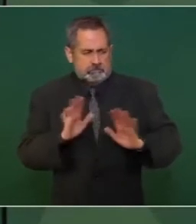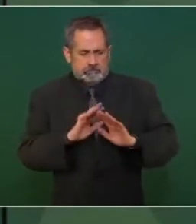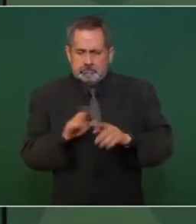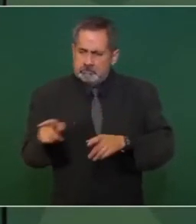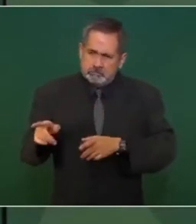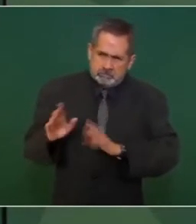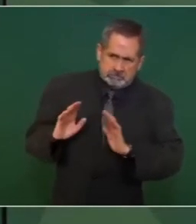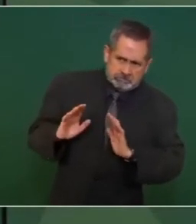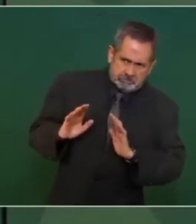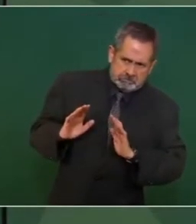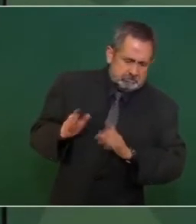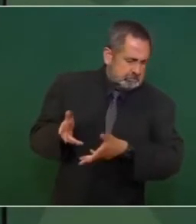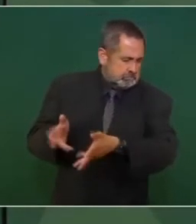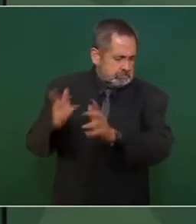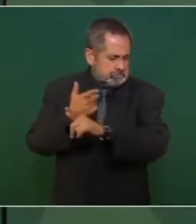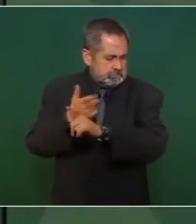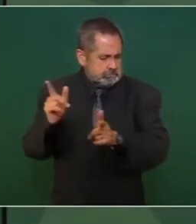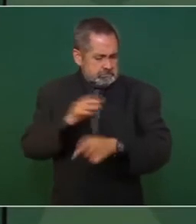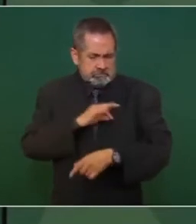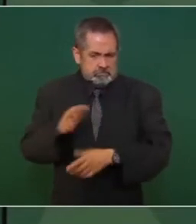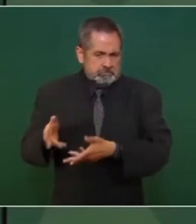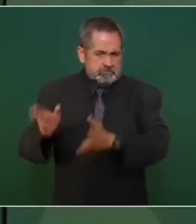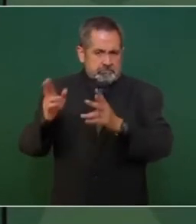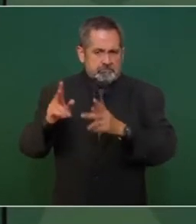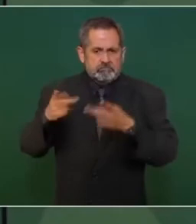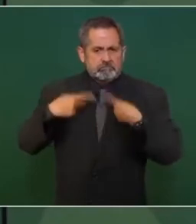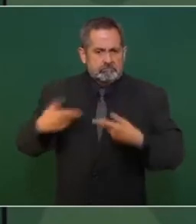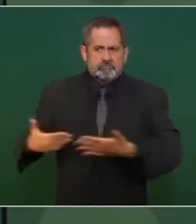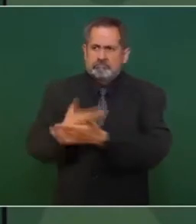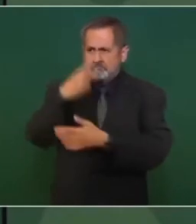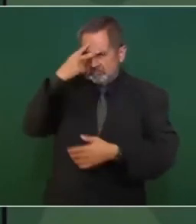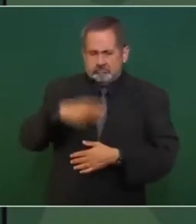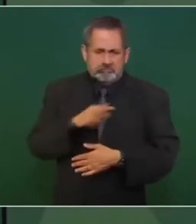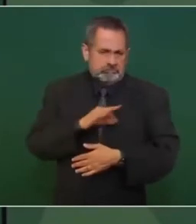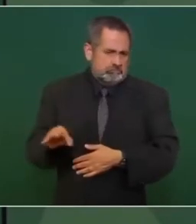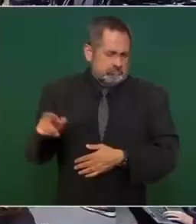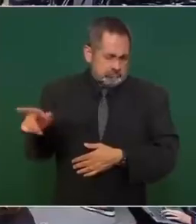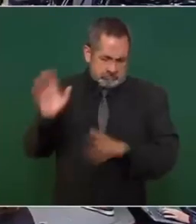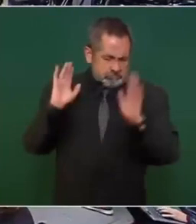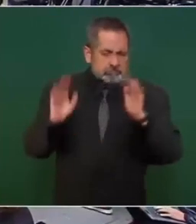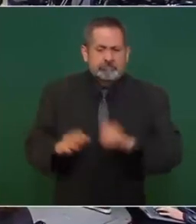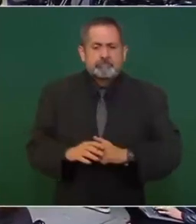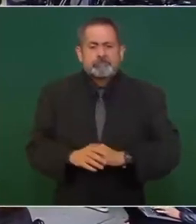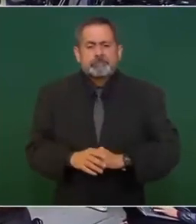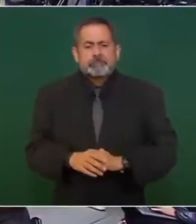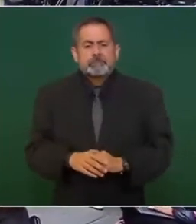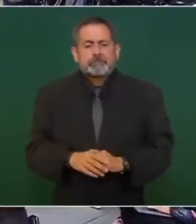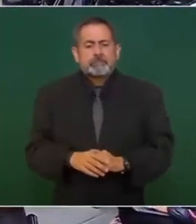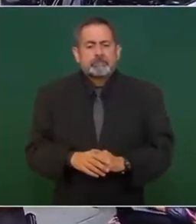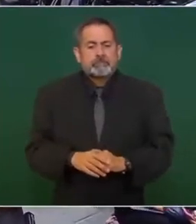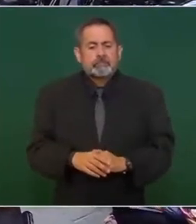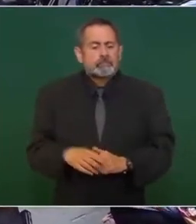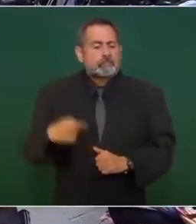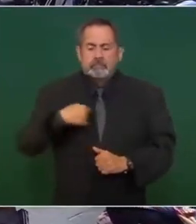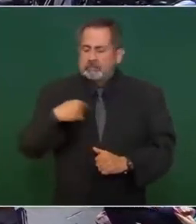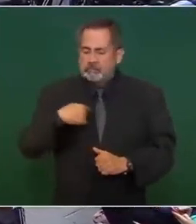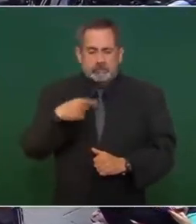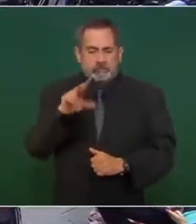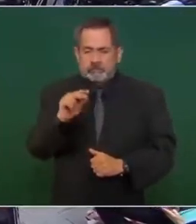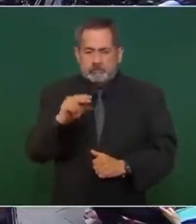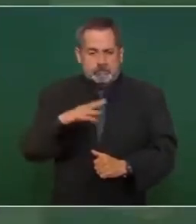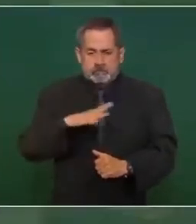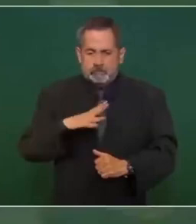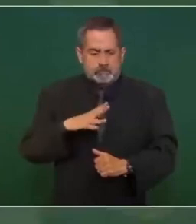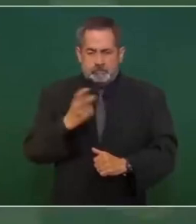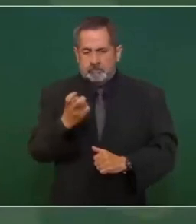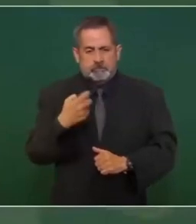presupuesto, pueden hacerlo, son ciudadanos. Sí. Yo no lo voy a hacer,